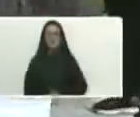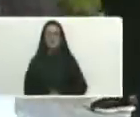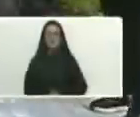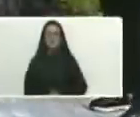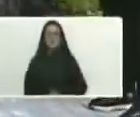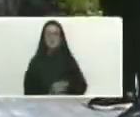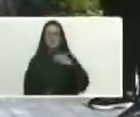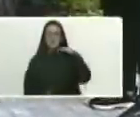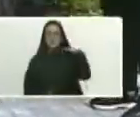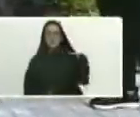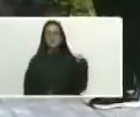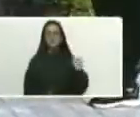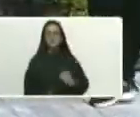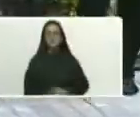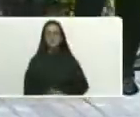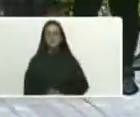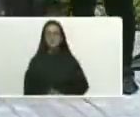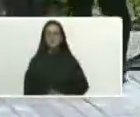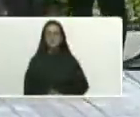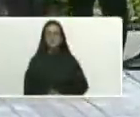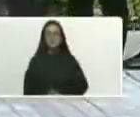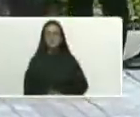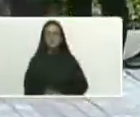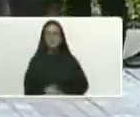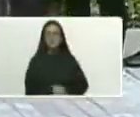¿Cómo te llamas? Nailet,